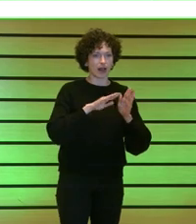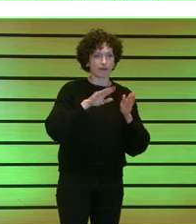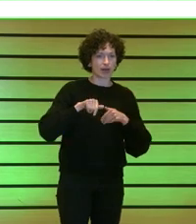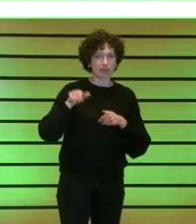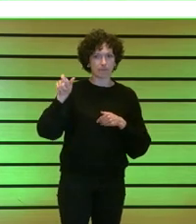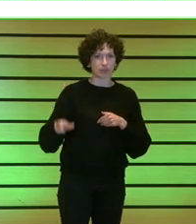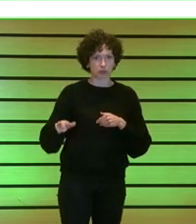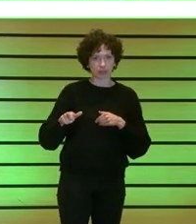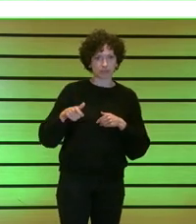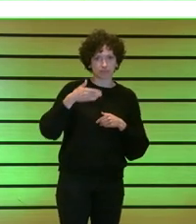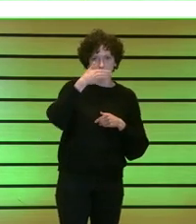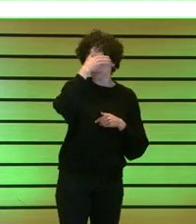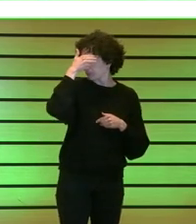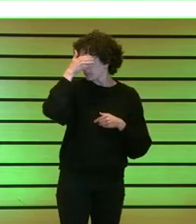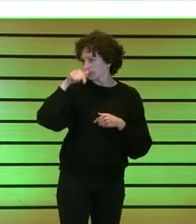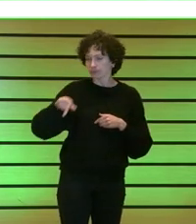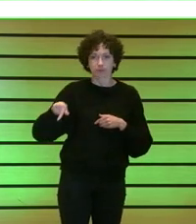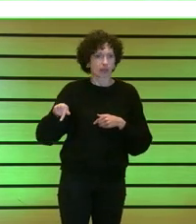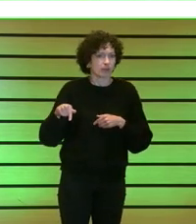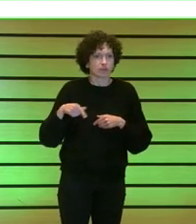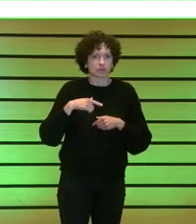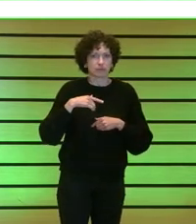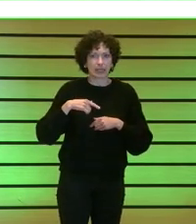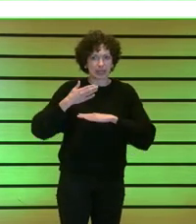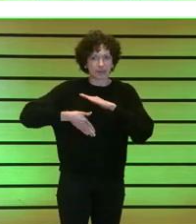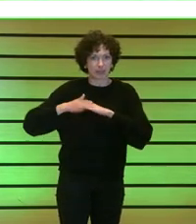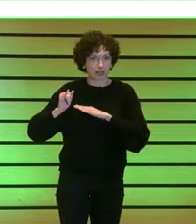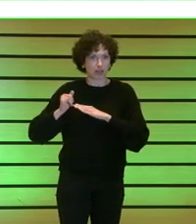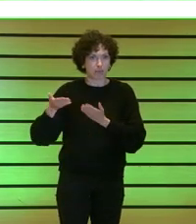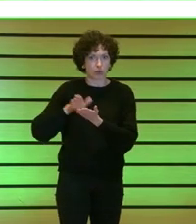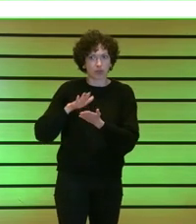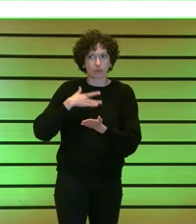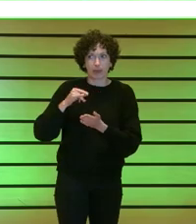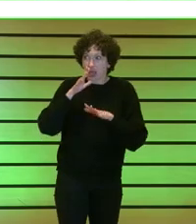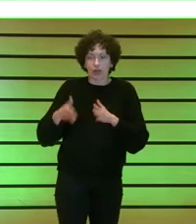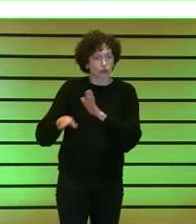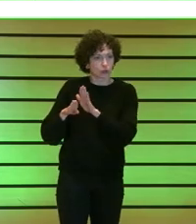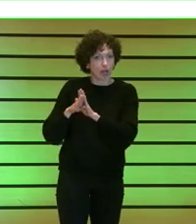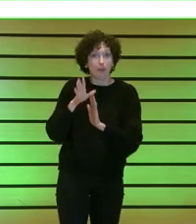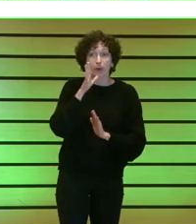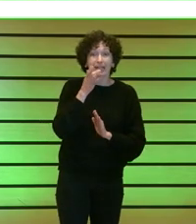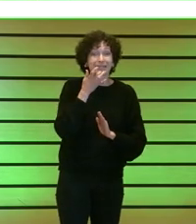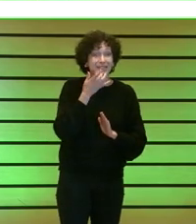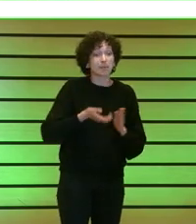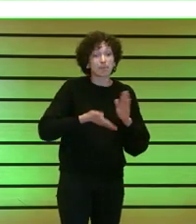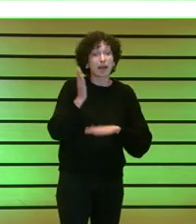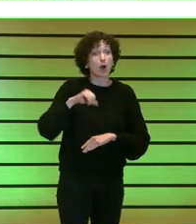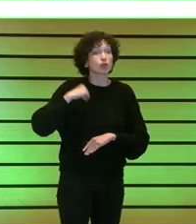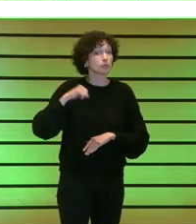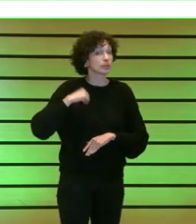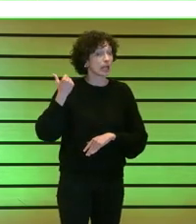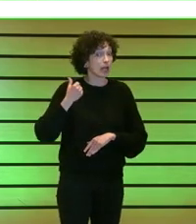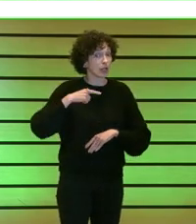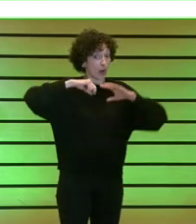humana que es falible finita y mortal y sigue siéndolo porque uno cuando ingresa en un hospital y más